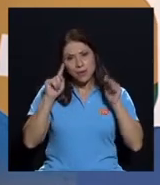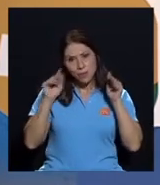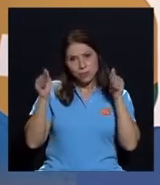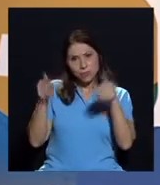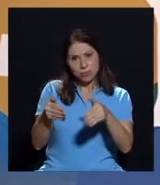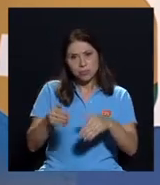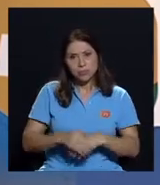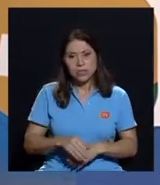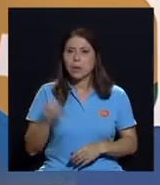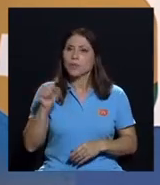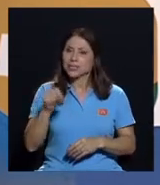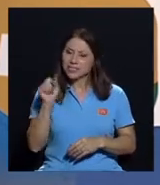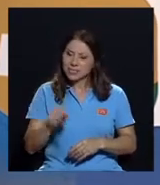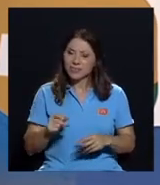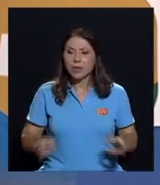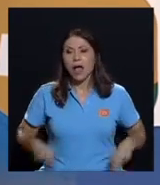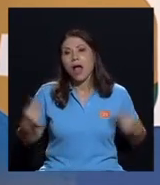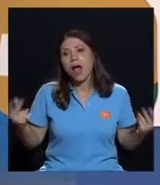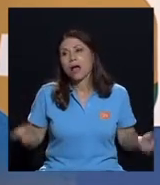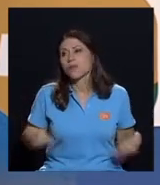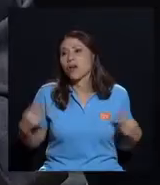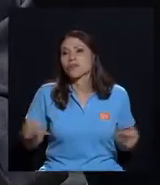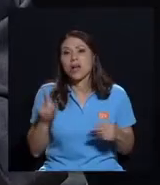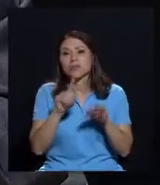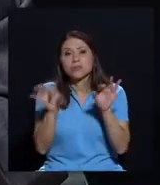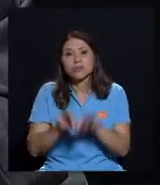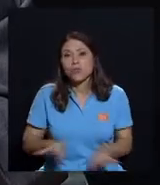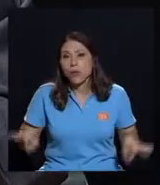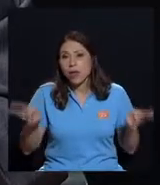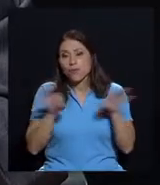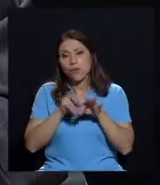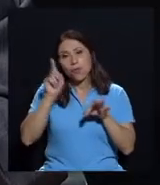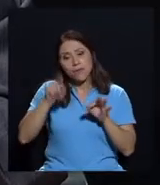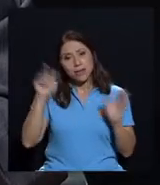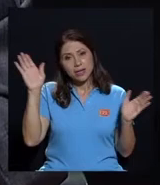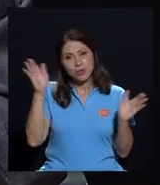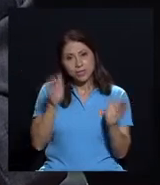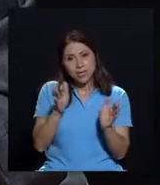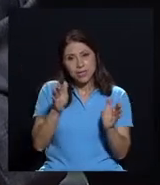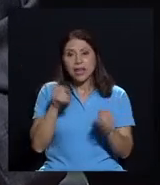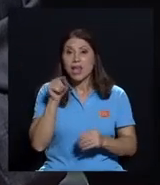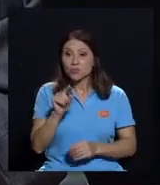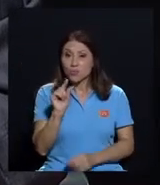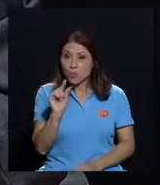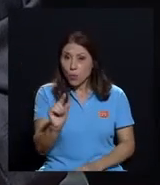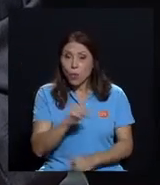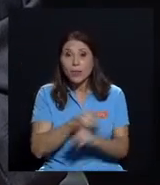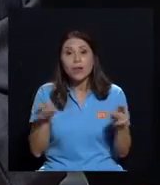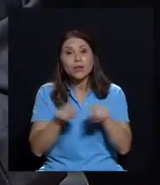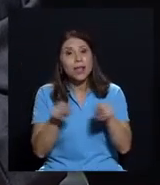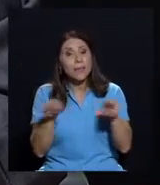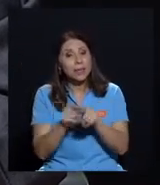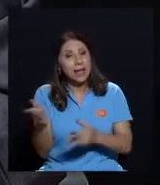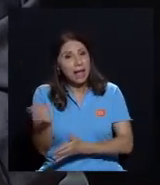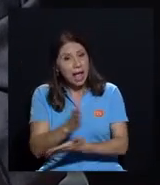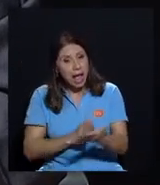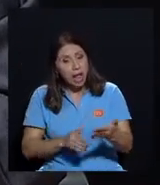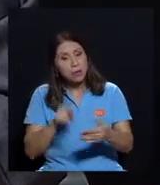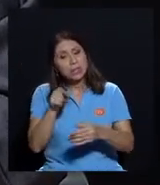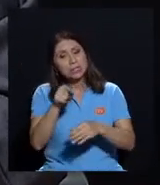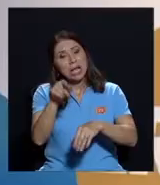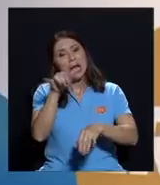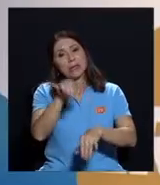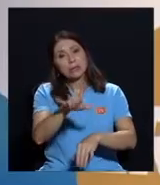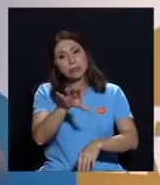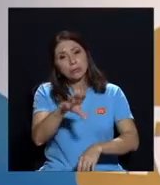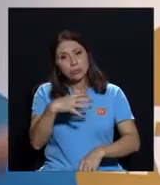máximo lo que sea gasto superfluo toda la inversión minera jito es muy poco pero también tiene un componente que es simbólico y que lo vemos día a día en la prensa